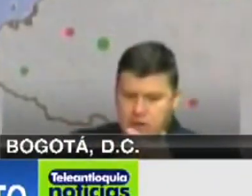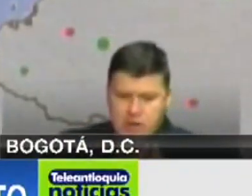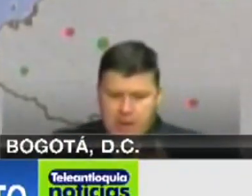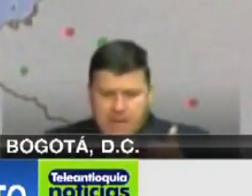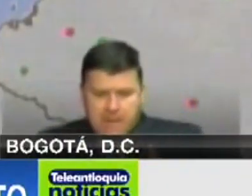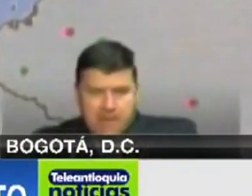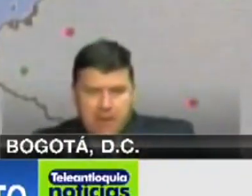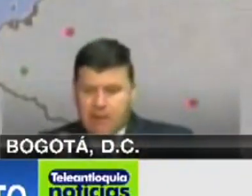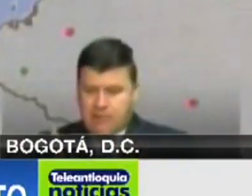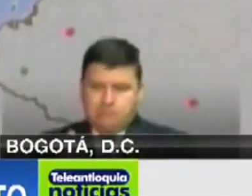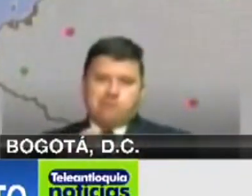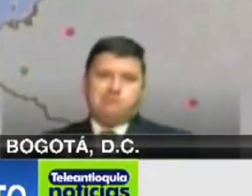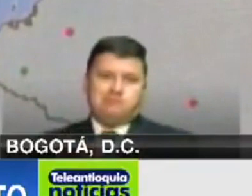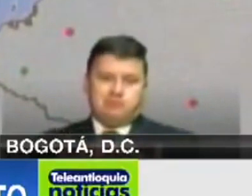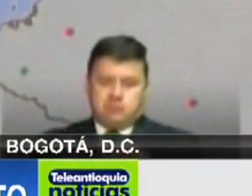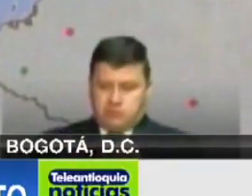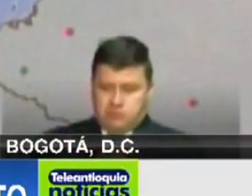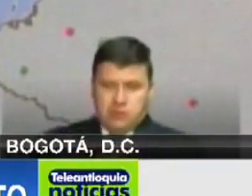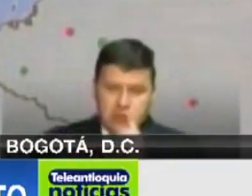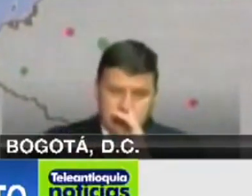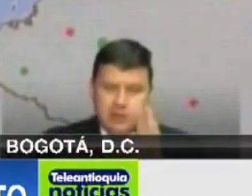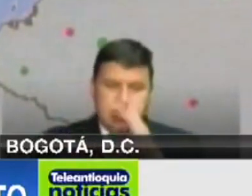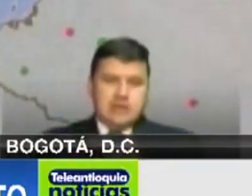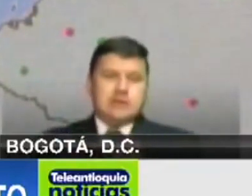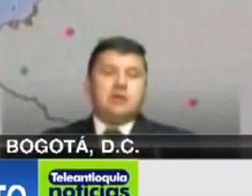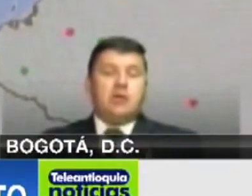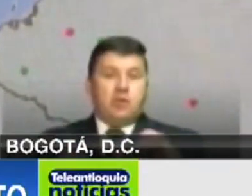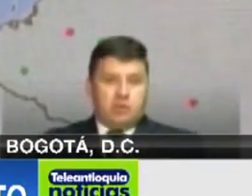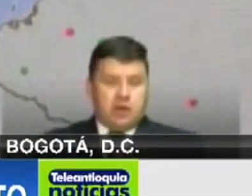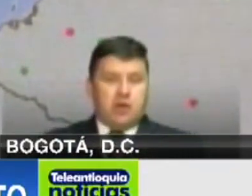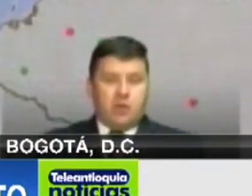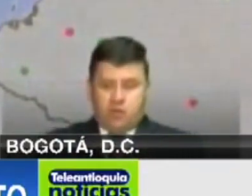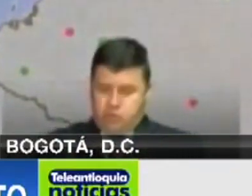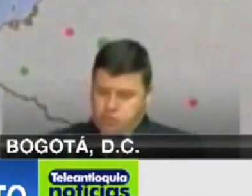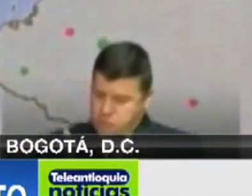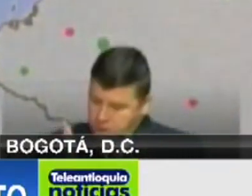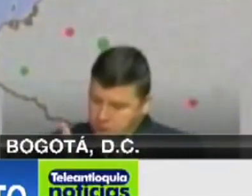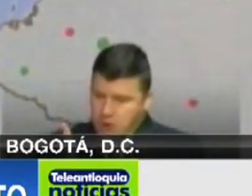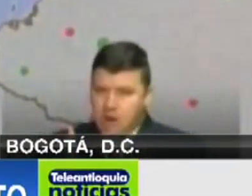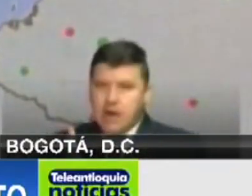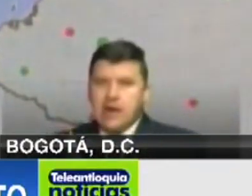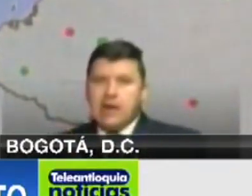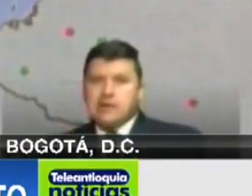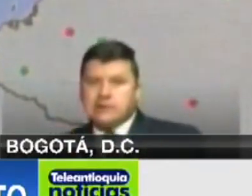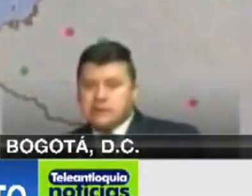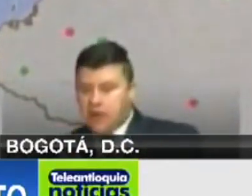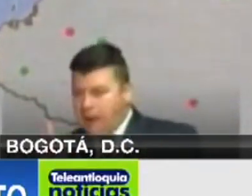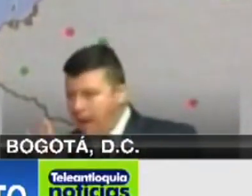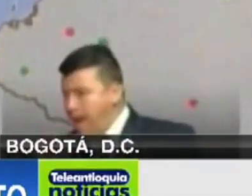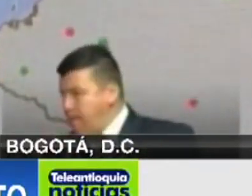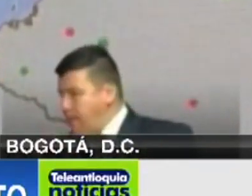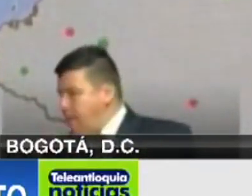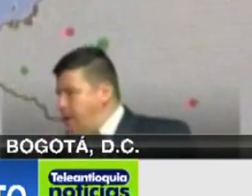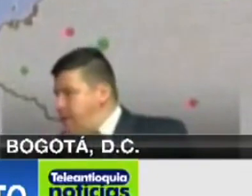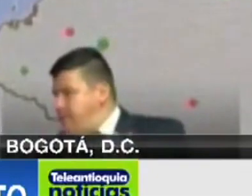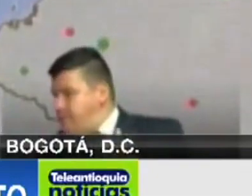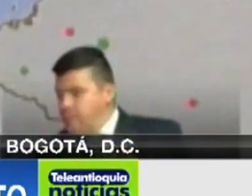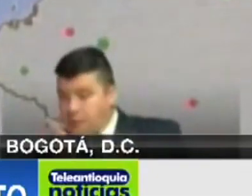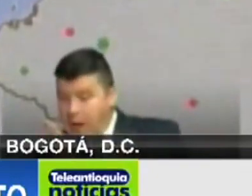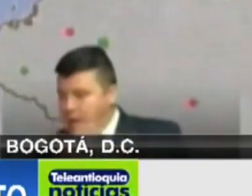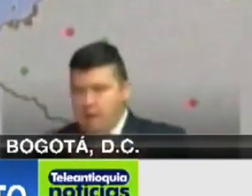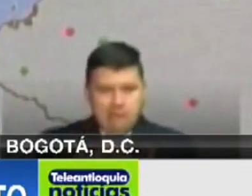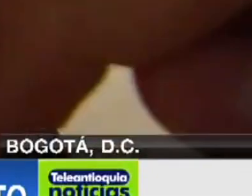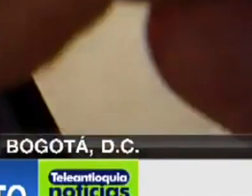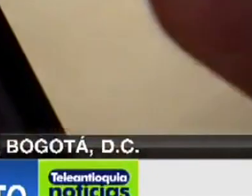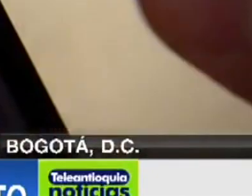de salud, pues esto permite que el Instituto Nacional de Salud pueda actuar de una manera mucho más asertiva, con información